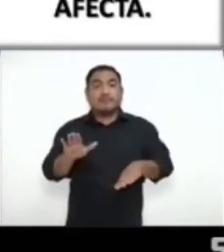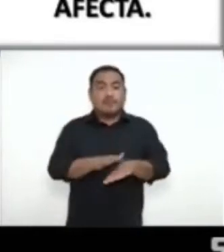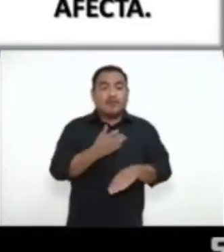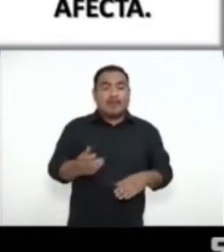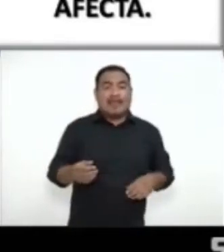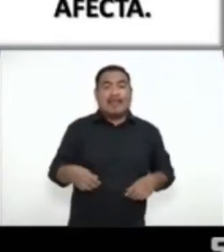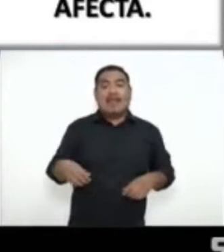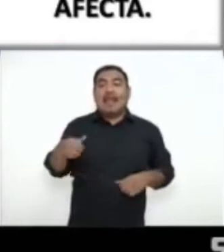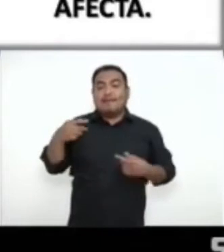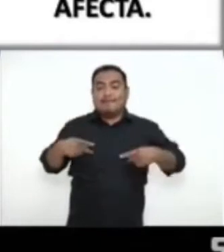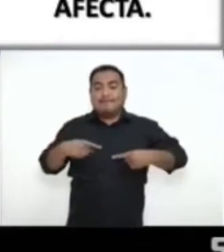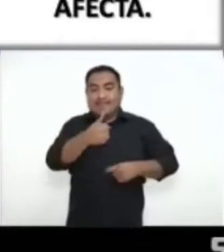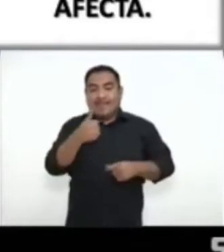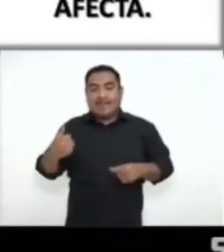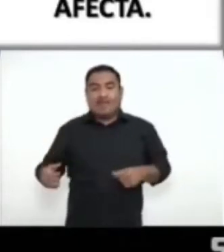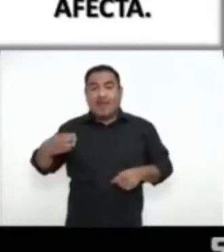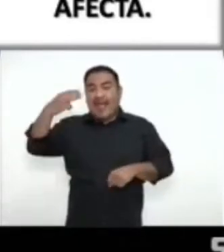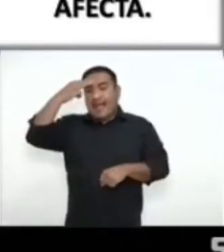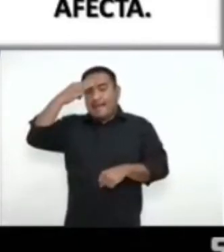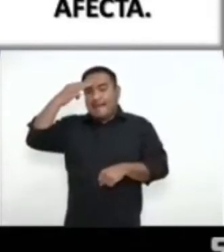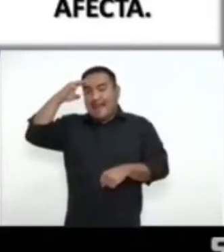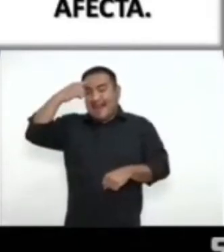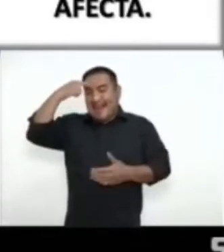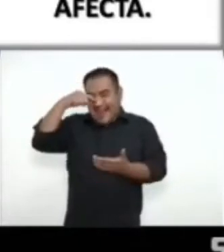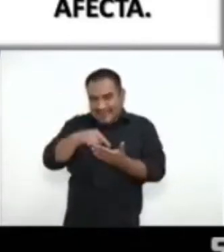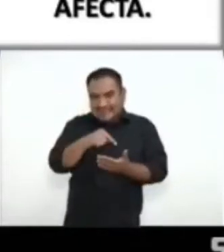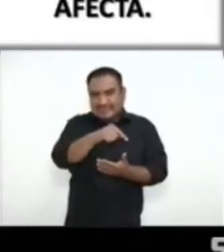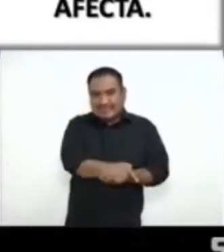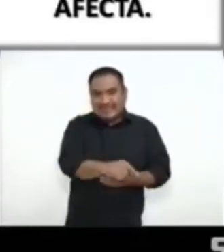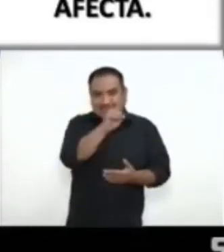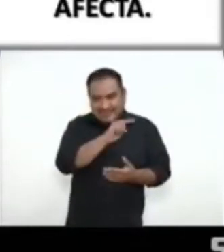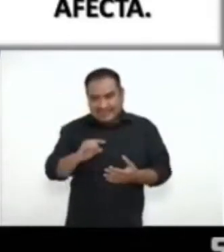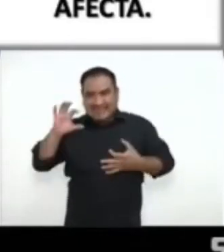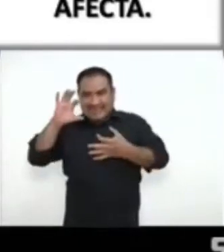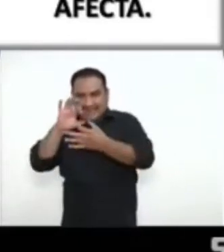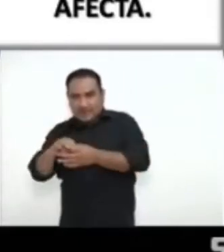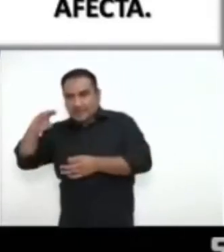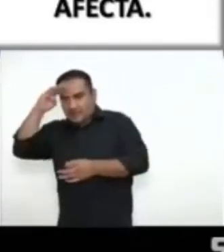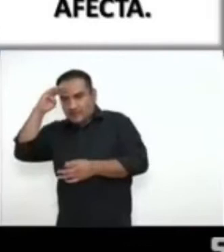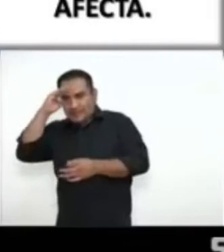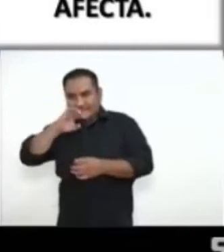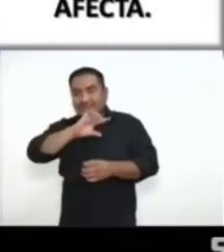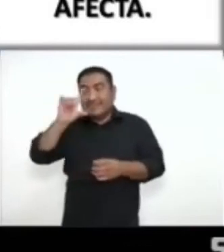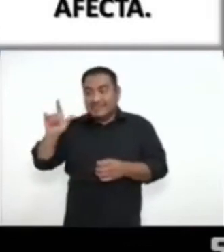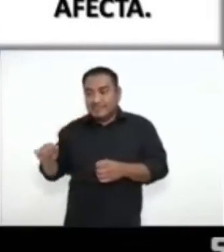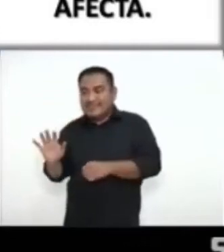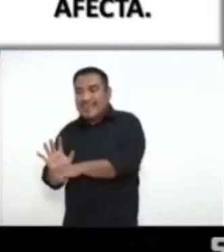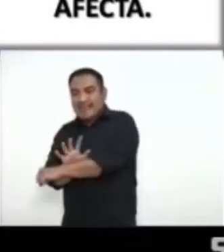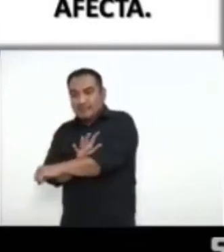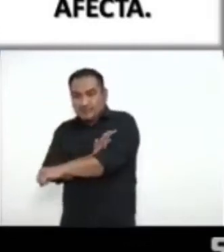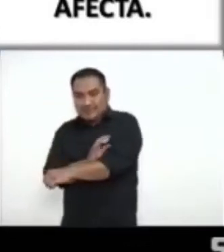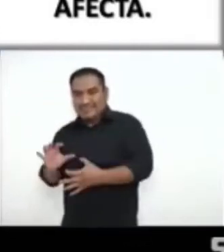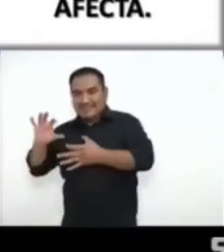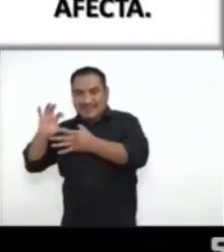pensamientos. Y nuestros pensamientos va a gestionar la emoción. Y